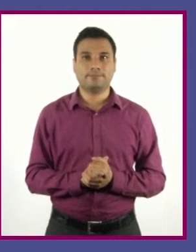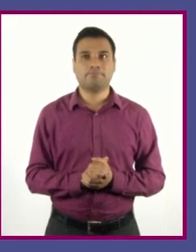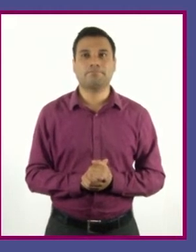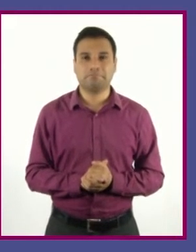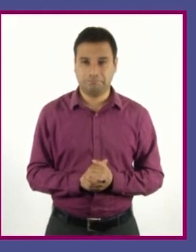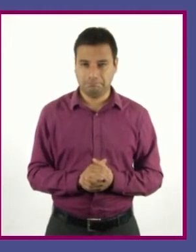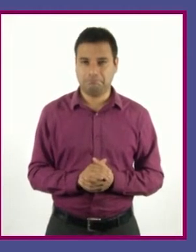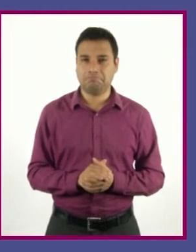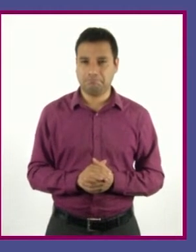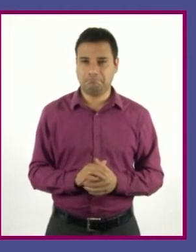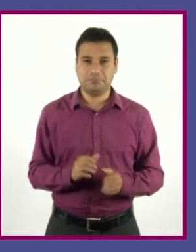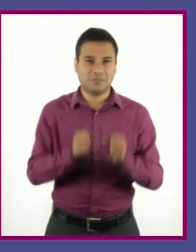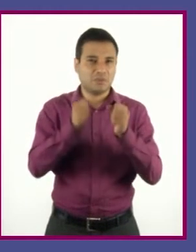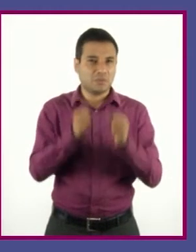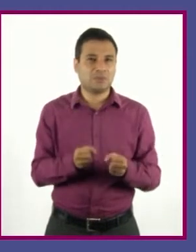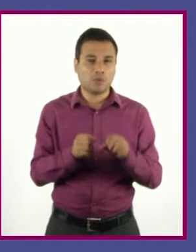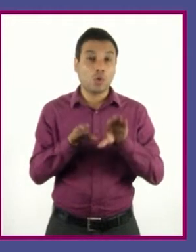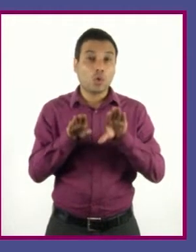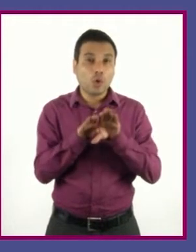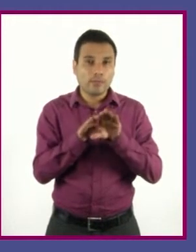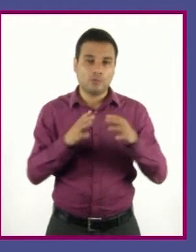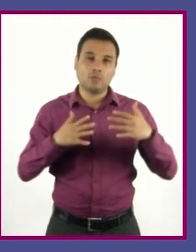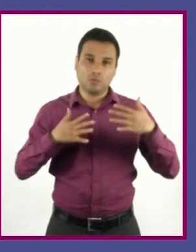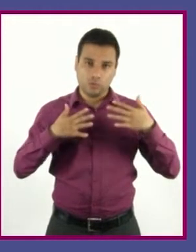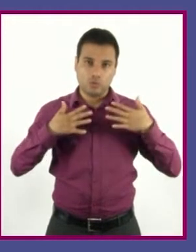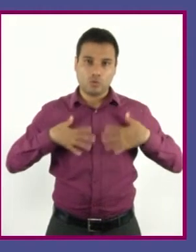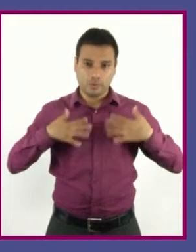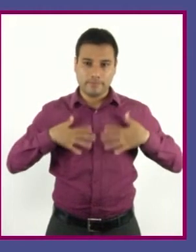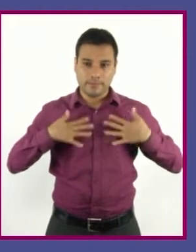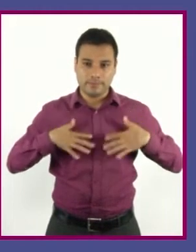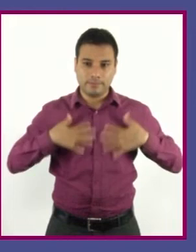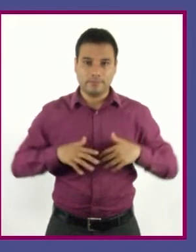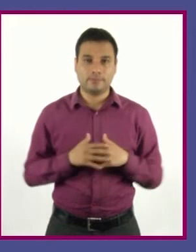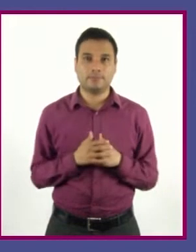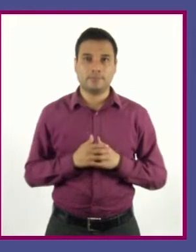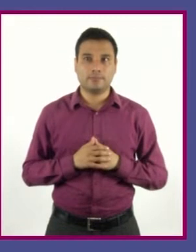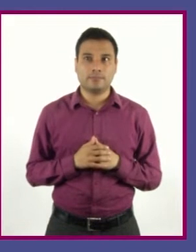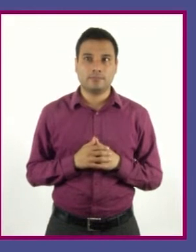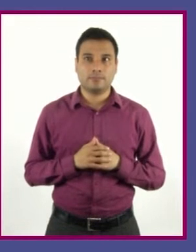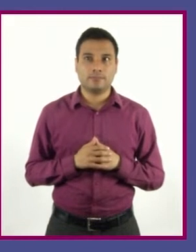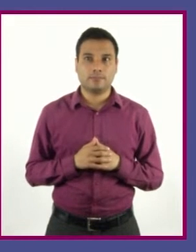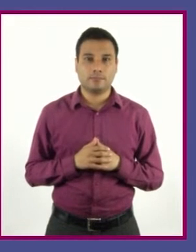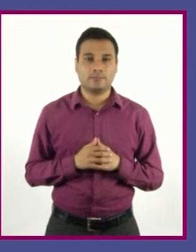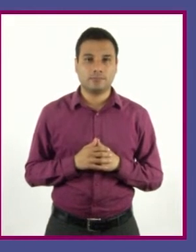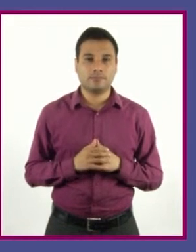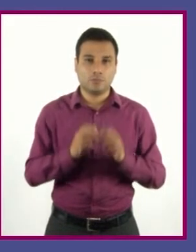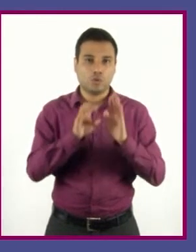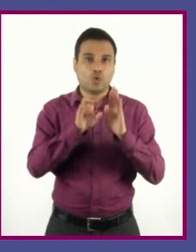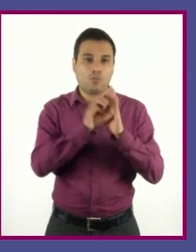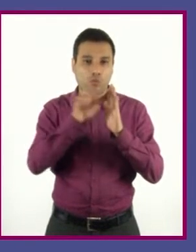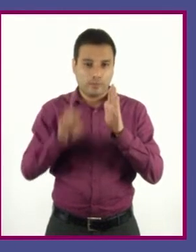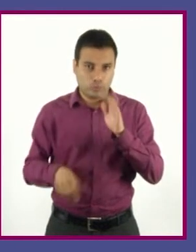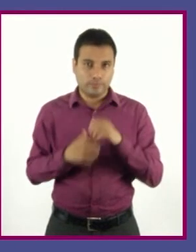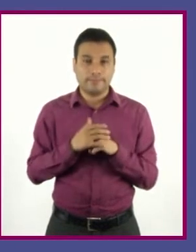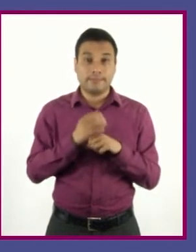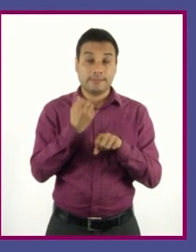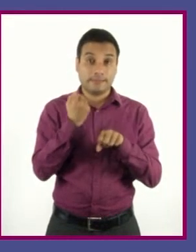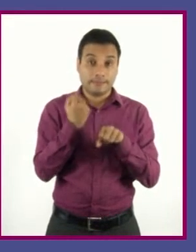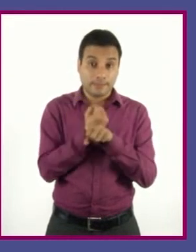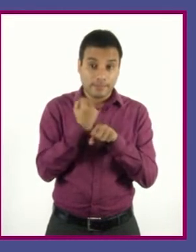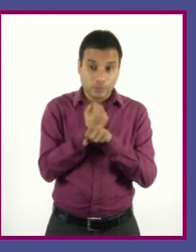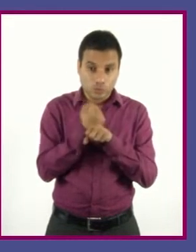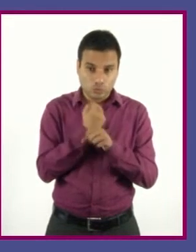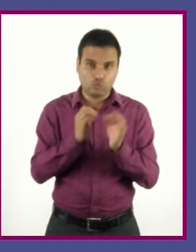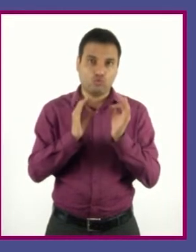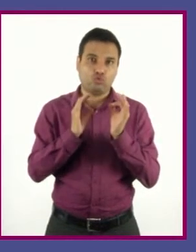comienza desde la vestimenta. Mira, los zapatos que usan los cocineros